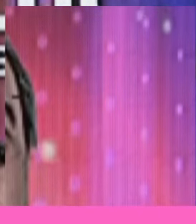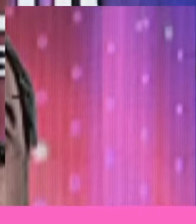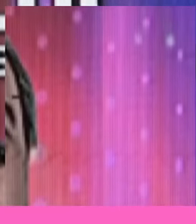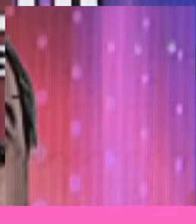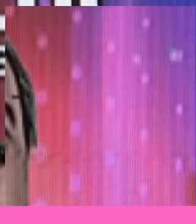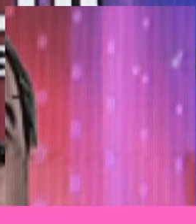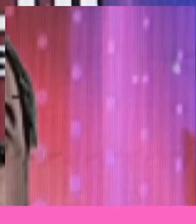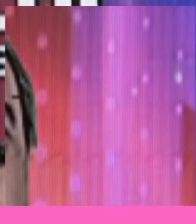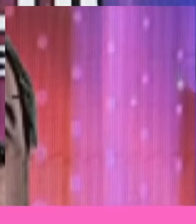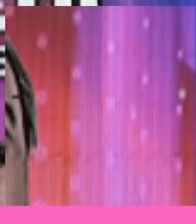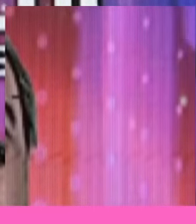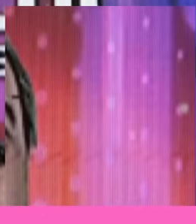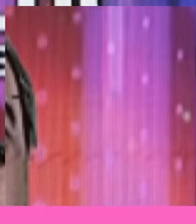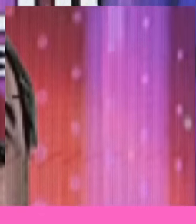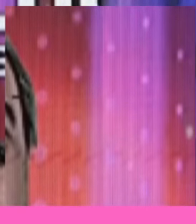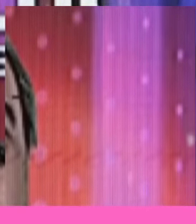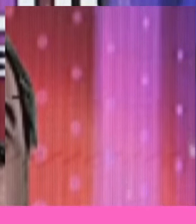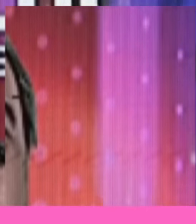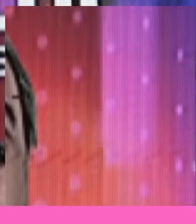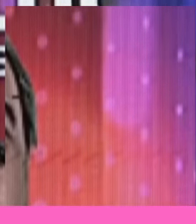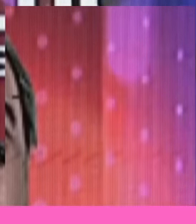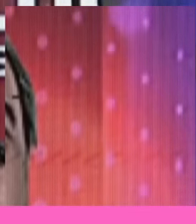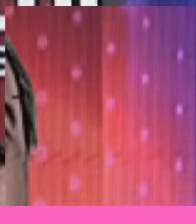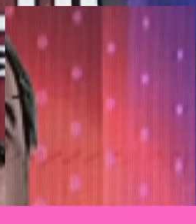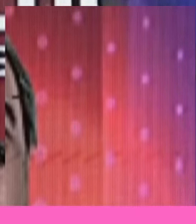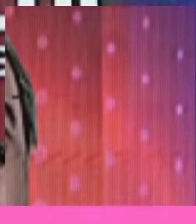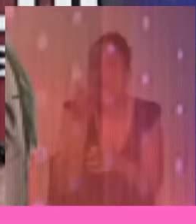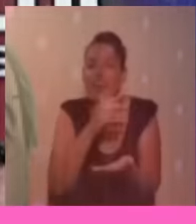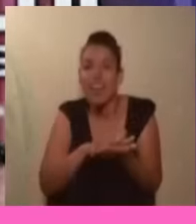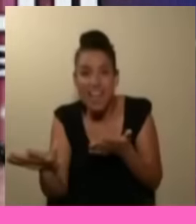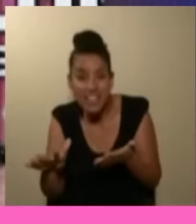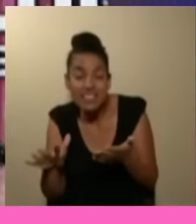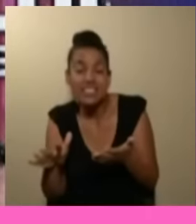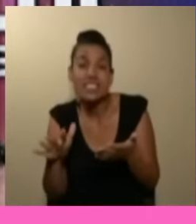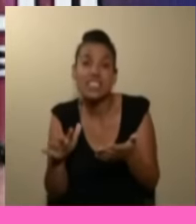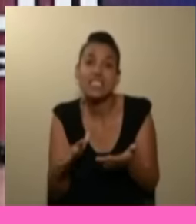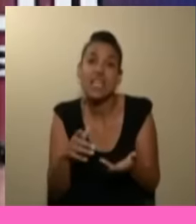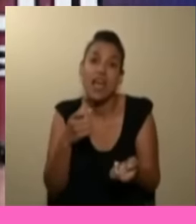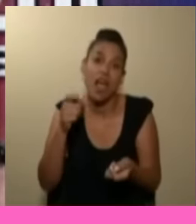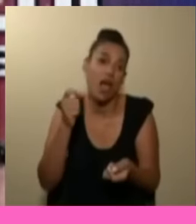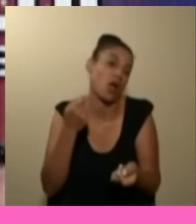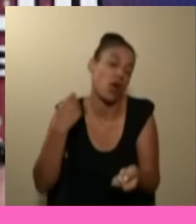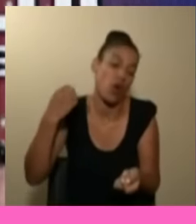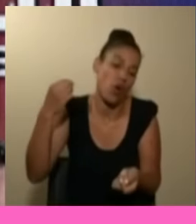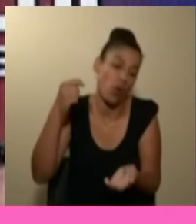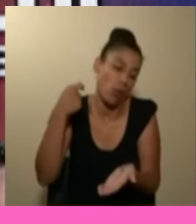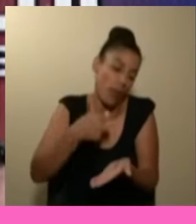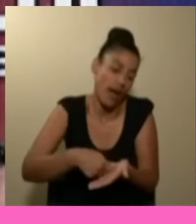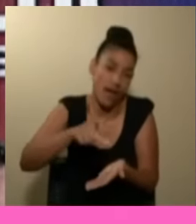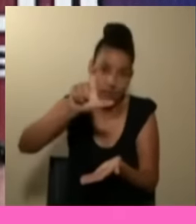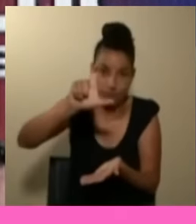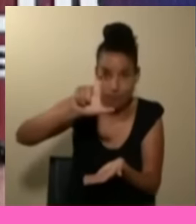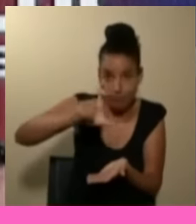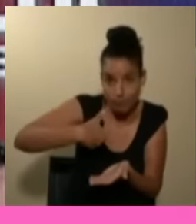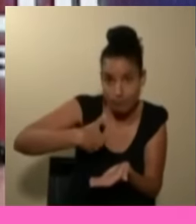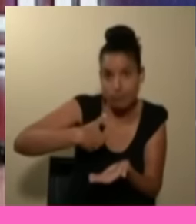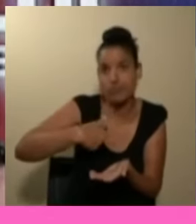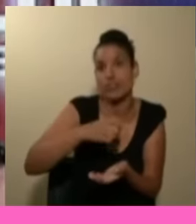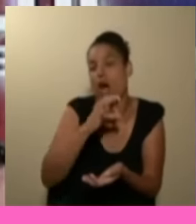gratuitas, a servicios financieros gratuitos. Entre otras cosas, un elemento era la necesidad de pagar salarios con